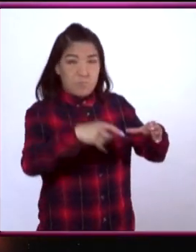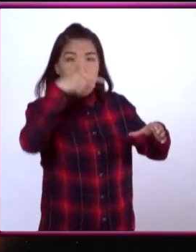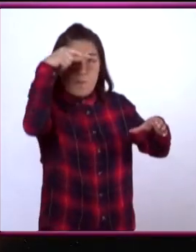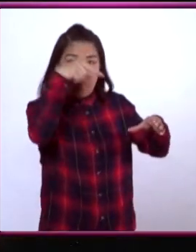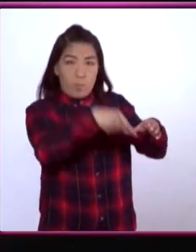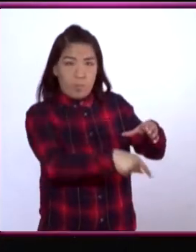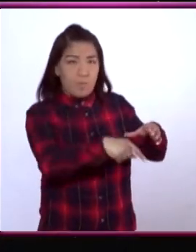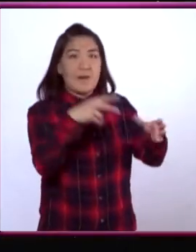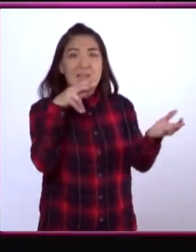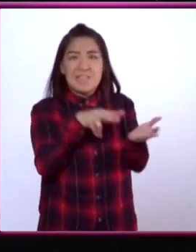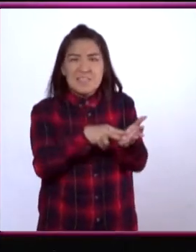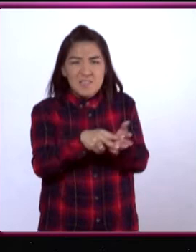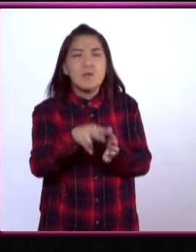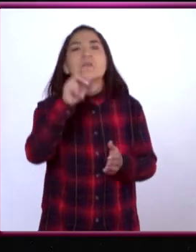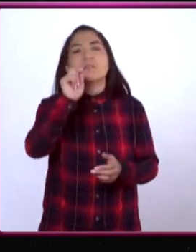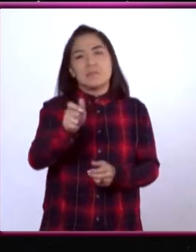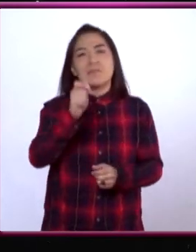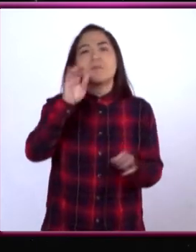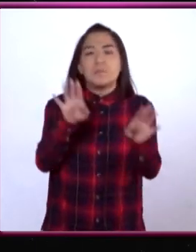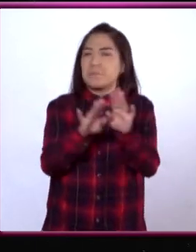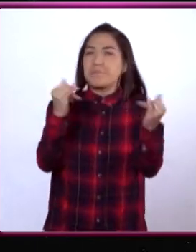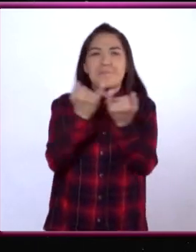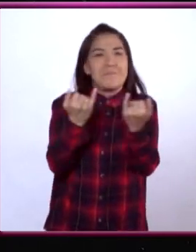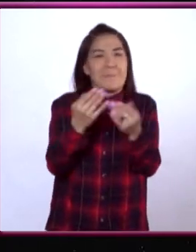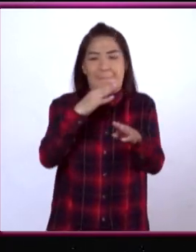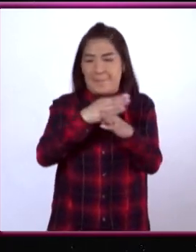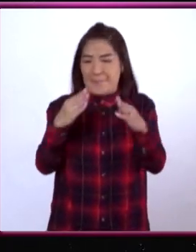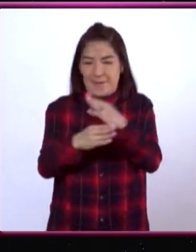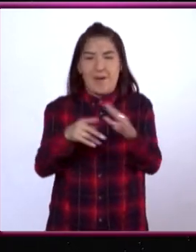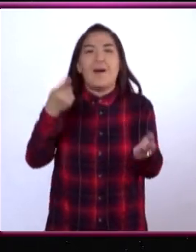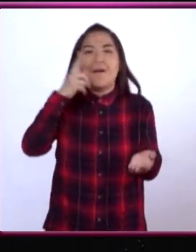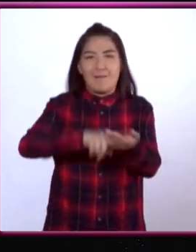cuentas pues es una composición de materia ultracondensada.